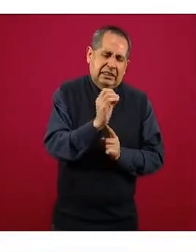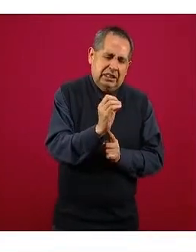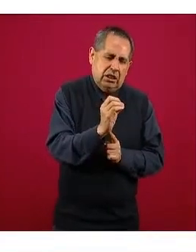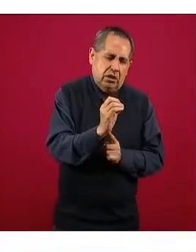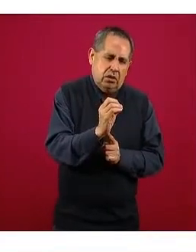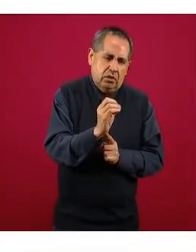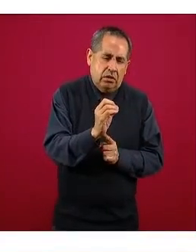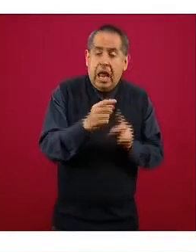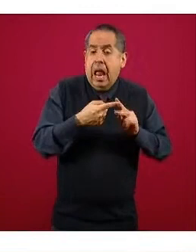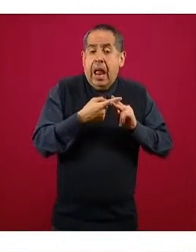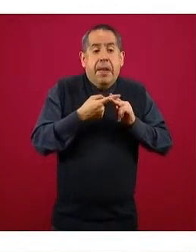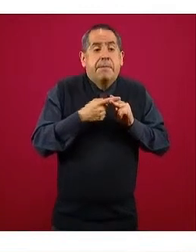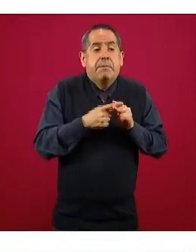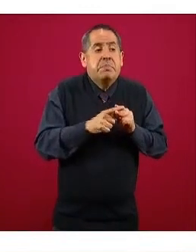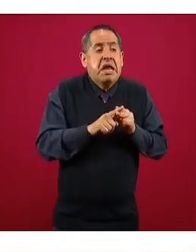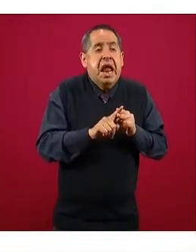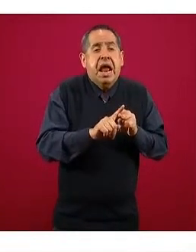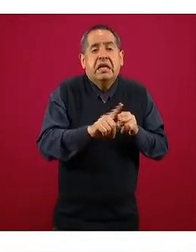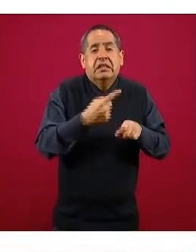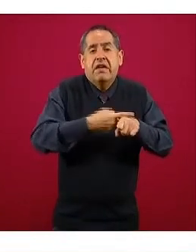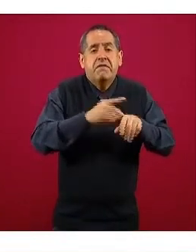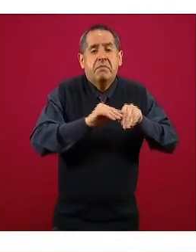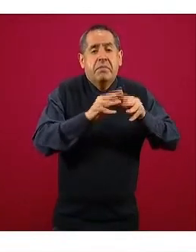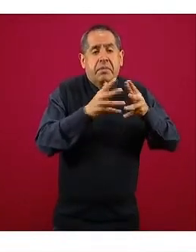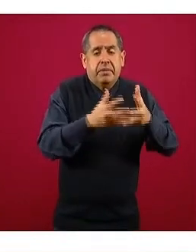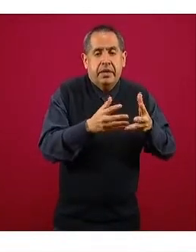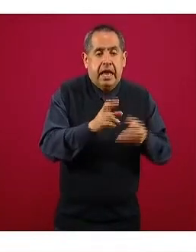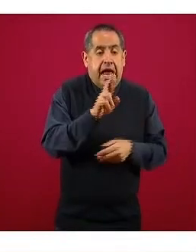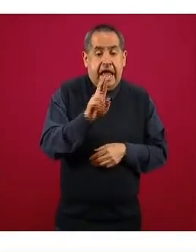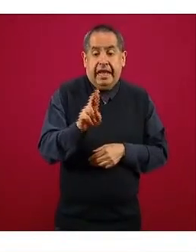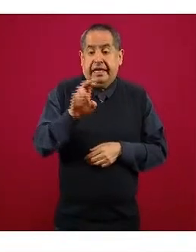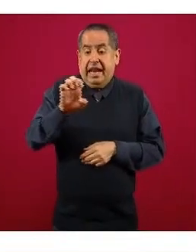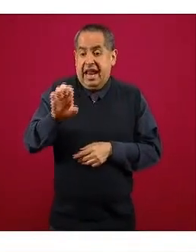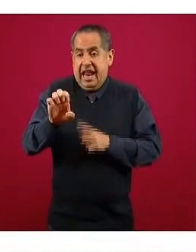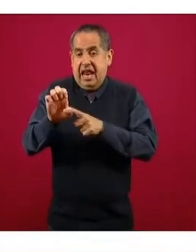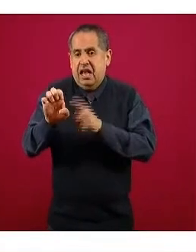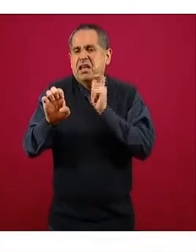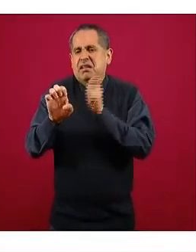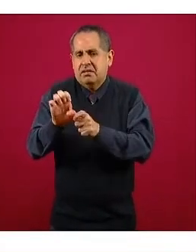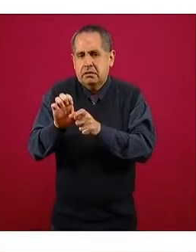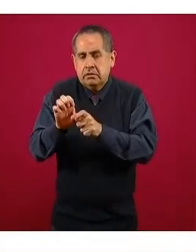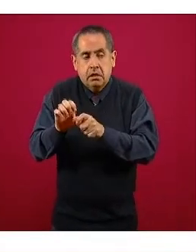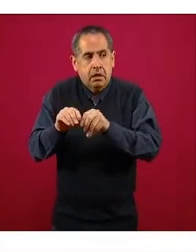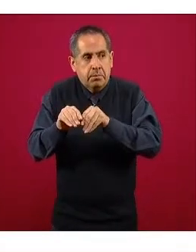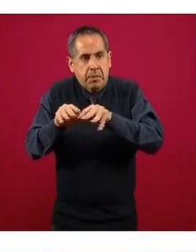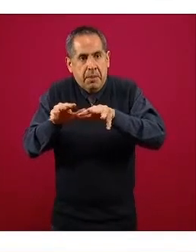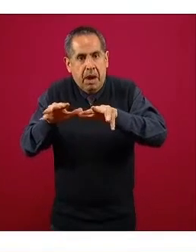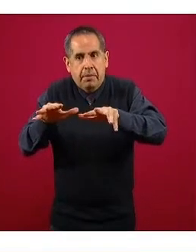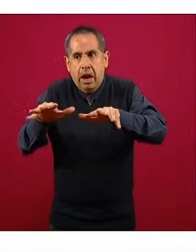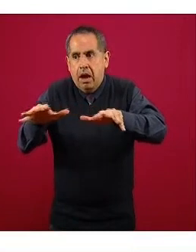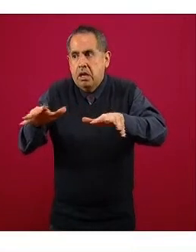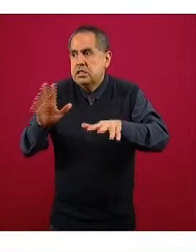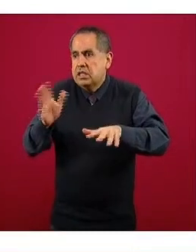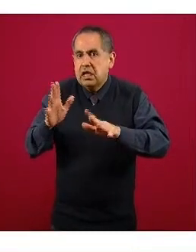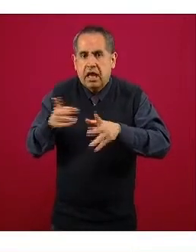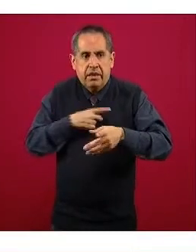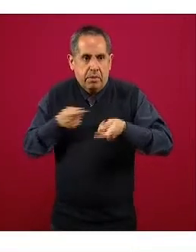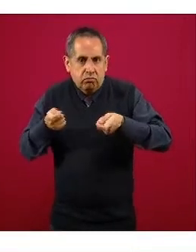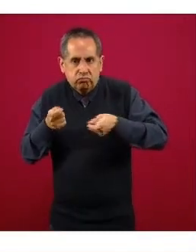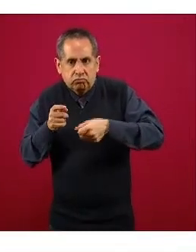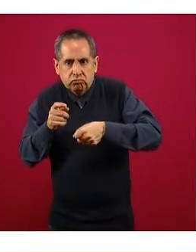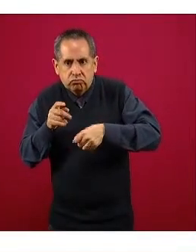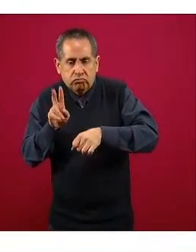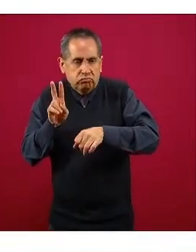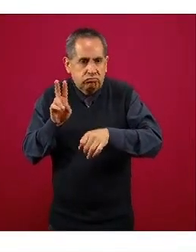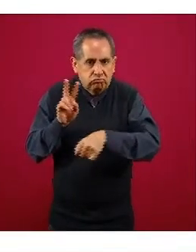es al inicio de una epidemia, como RE cuando es producto de intervenciones de control, la E